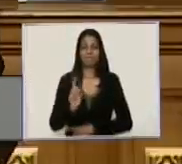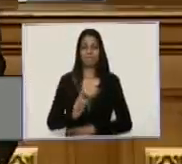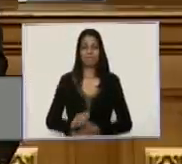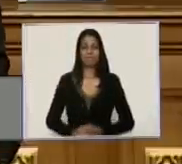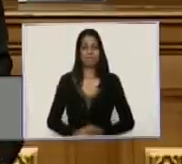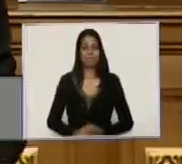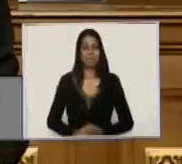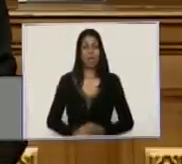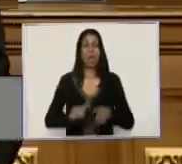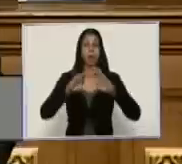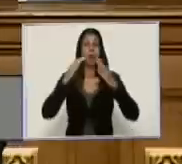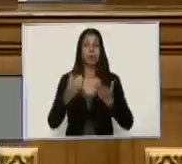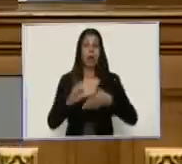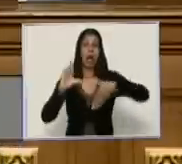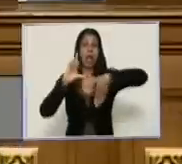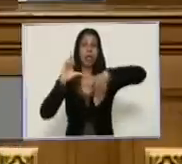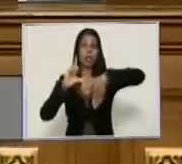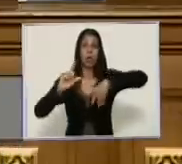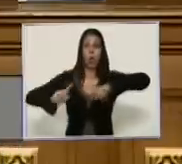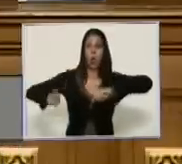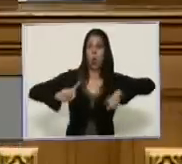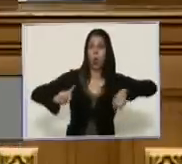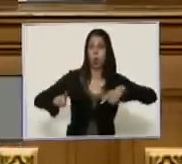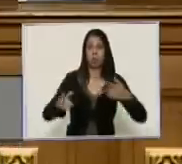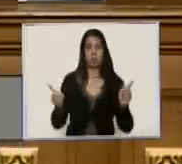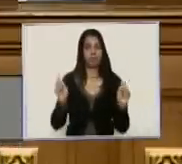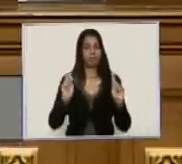del continente latinoamericano.